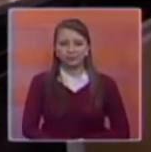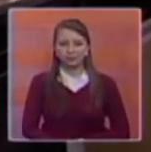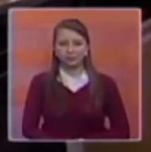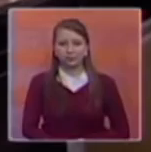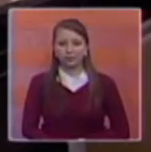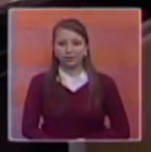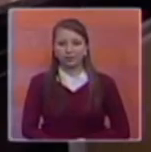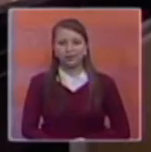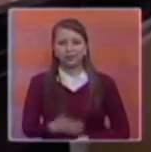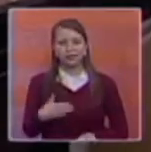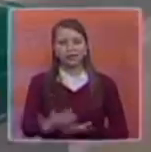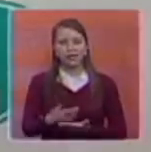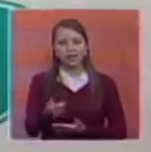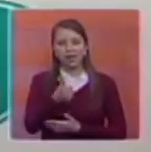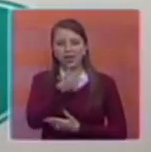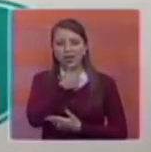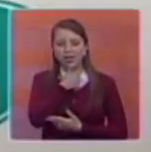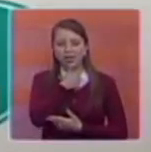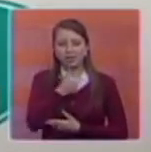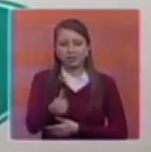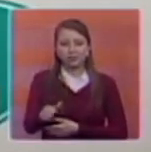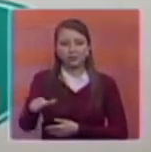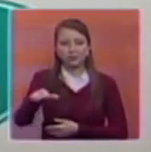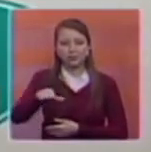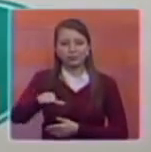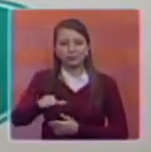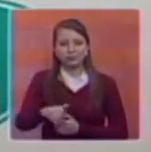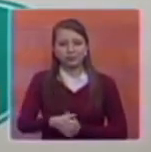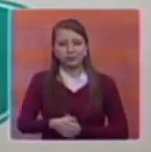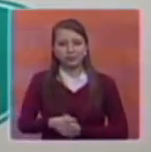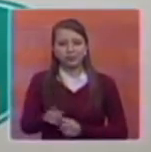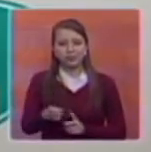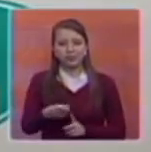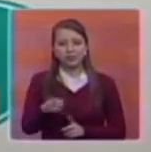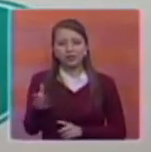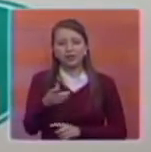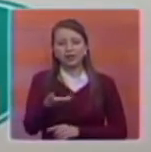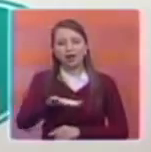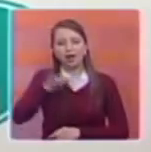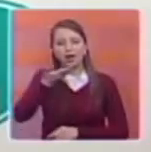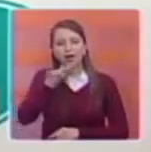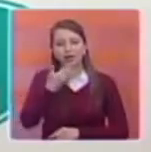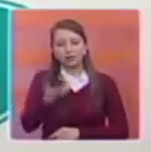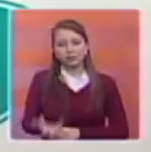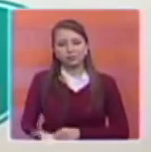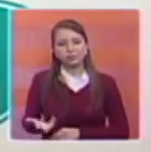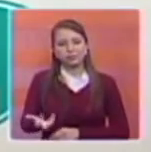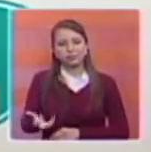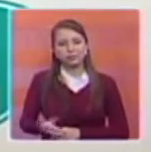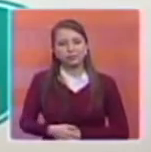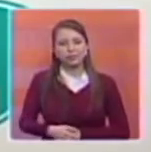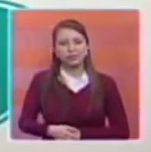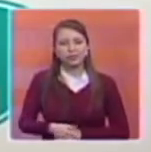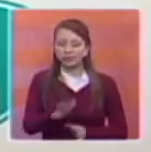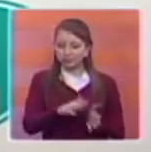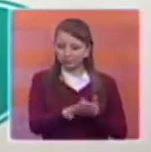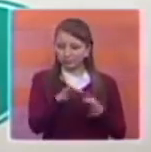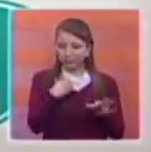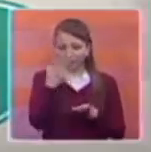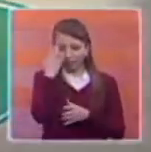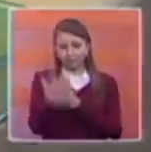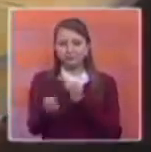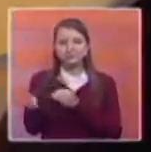Y aquí tengo agüita, voy a poner un poquito más de agua. Aquí a mi caldo, que como lo tengo hirviendo, se secó. A ver, esto de aquí quiero que ustedes